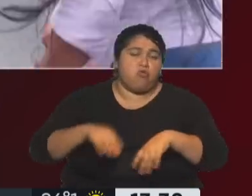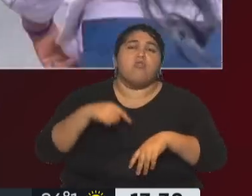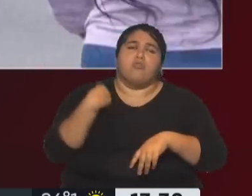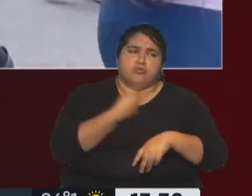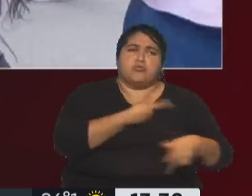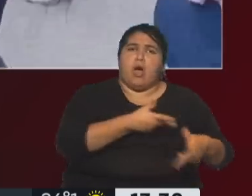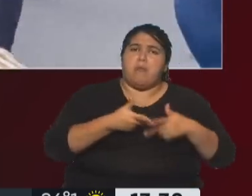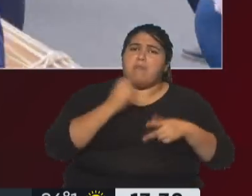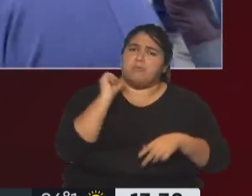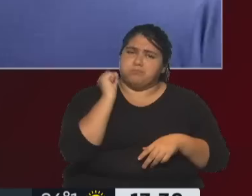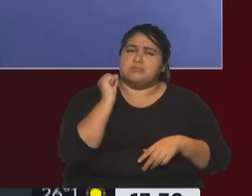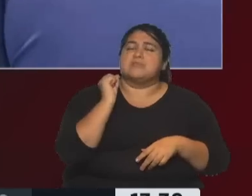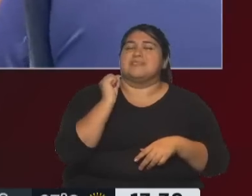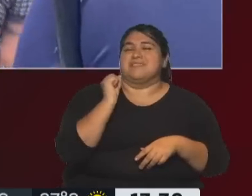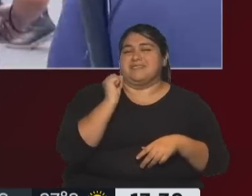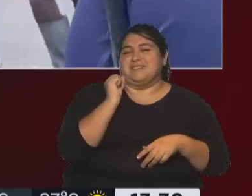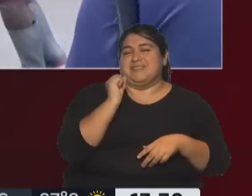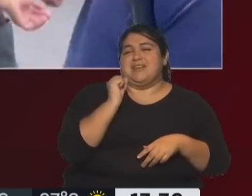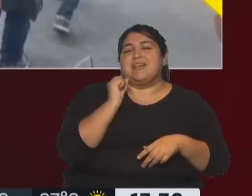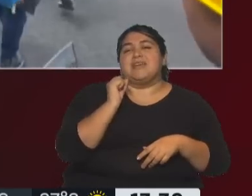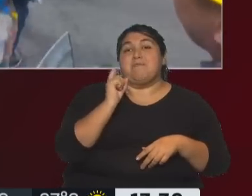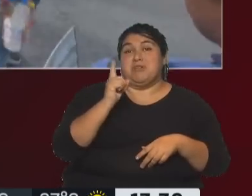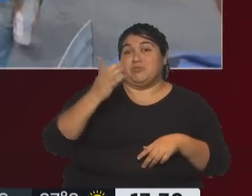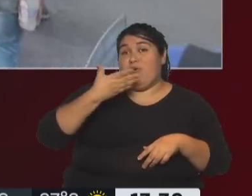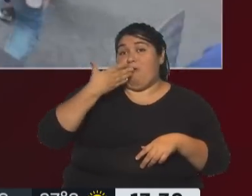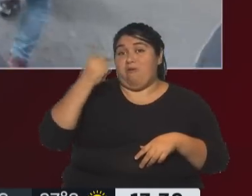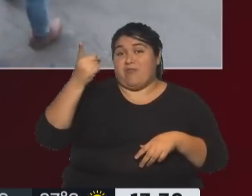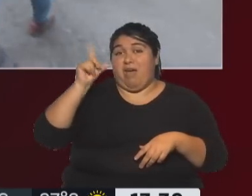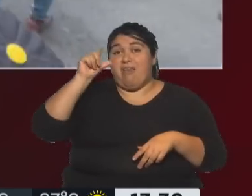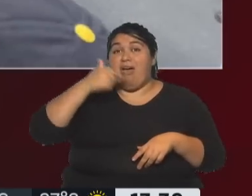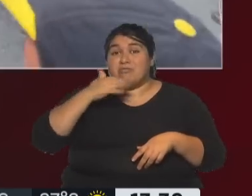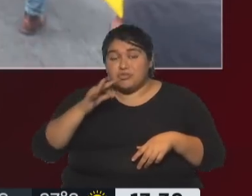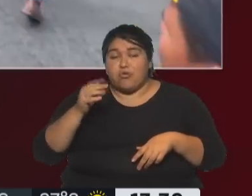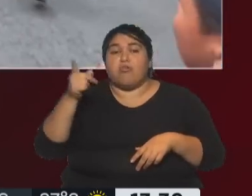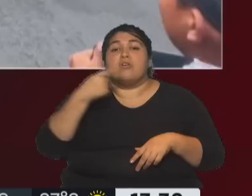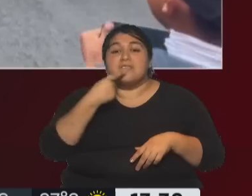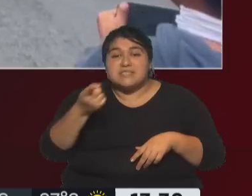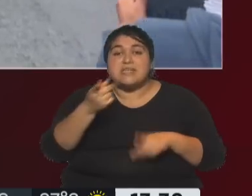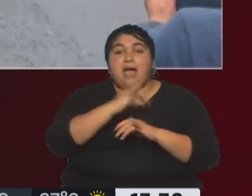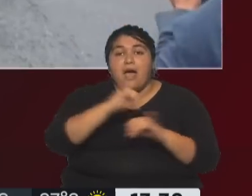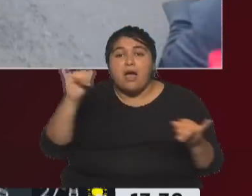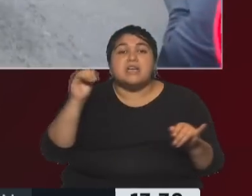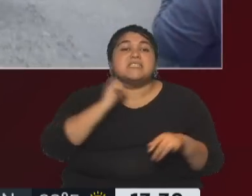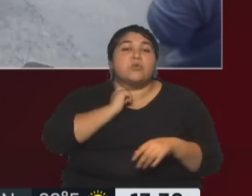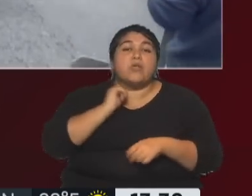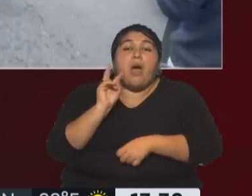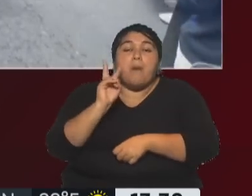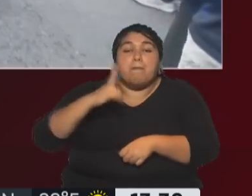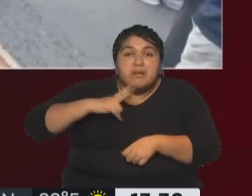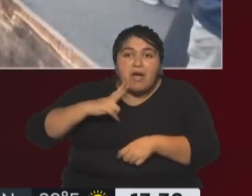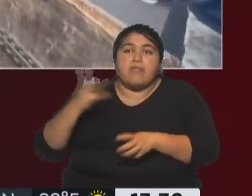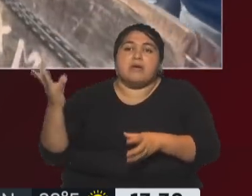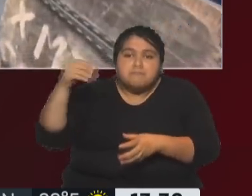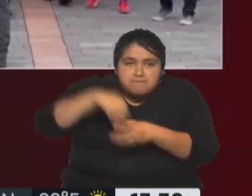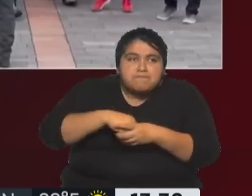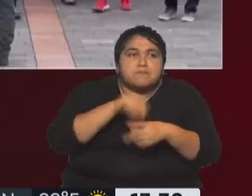aire, en este mismo discurso que veíamos recién de Lasso, invita a la seguridad privada también a que forme parte de la